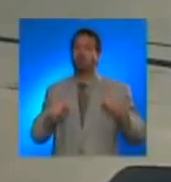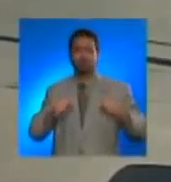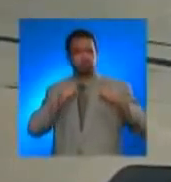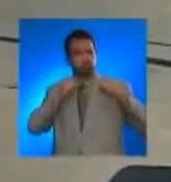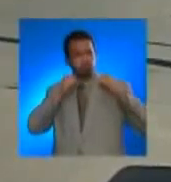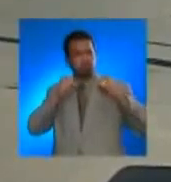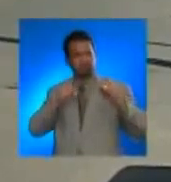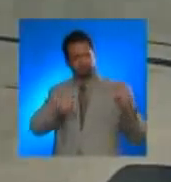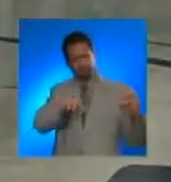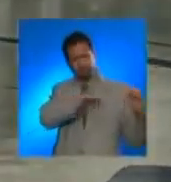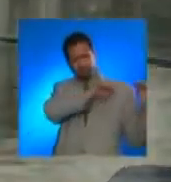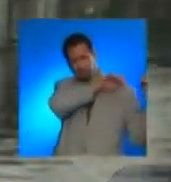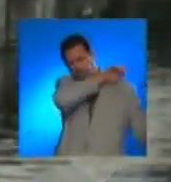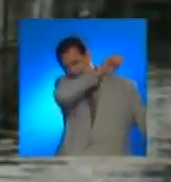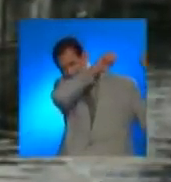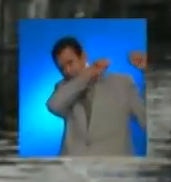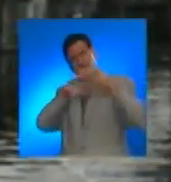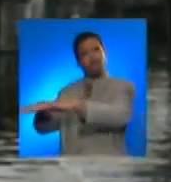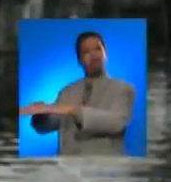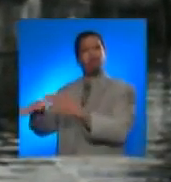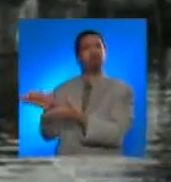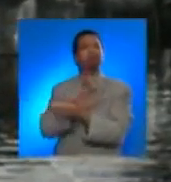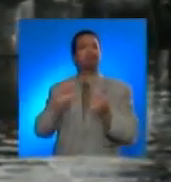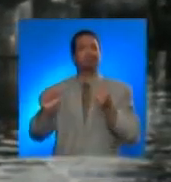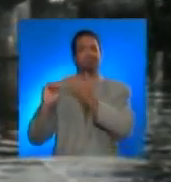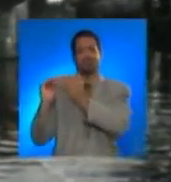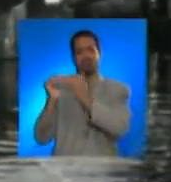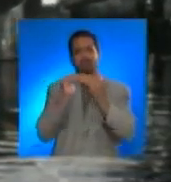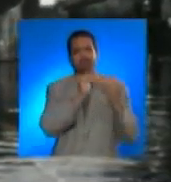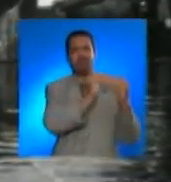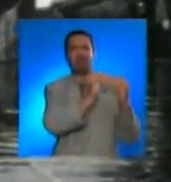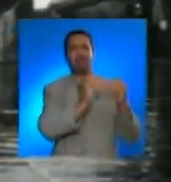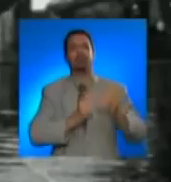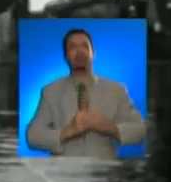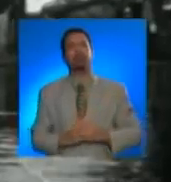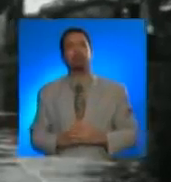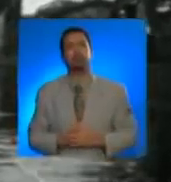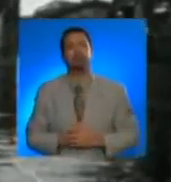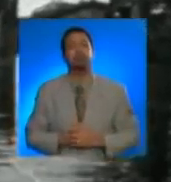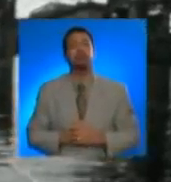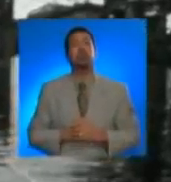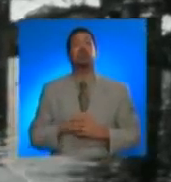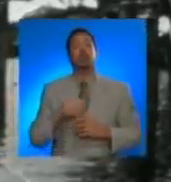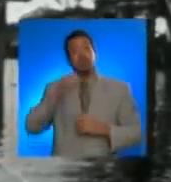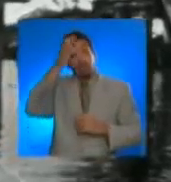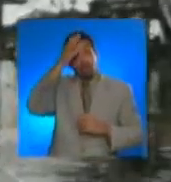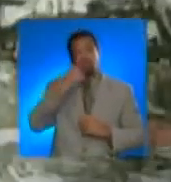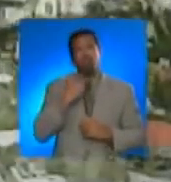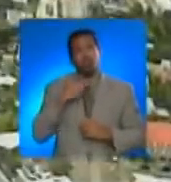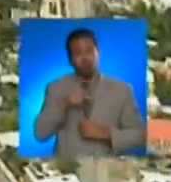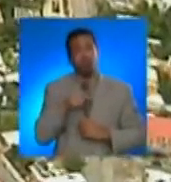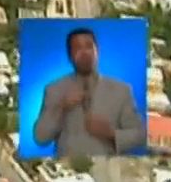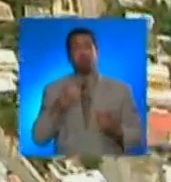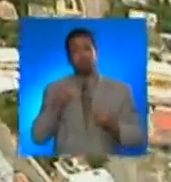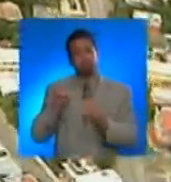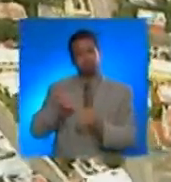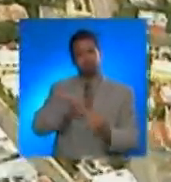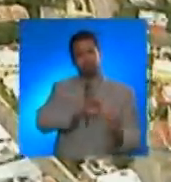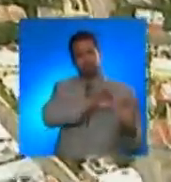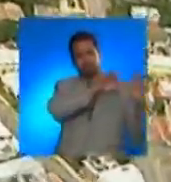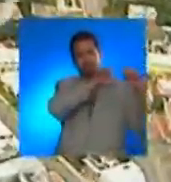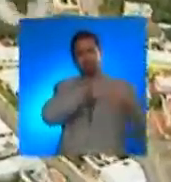En Mayagüez, donde se estima que llegó 20 minutos después de sentirse el terremoto, la ola inundó los pisos más bajos de los edificios